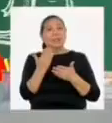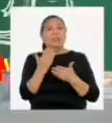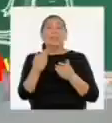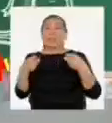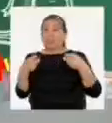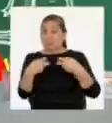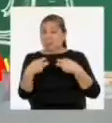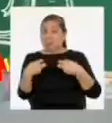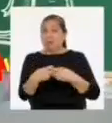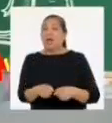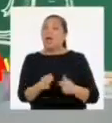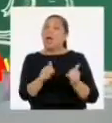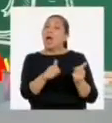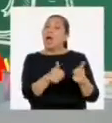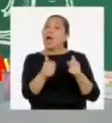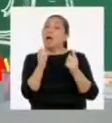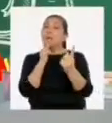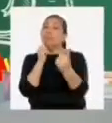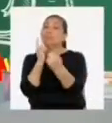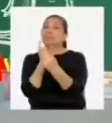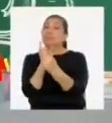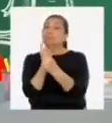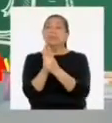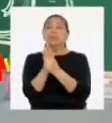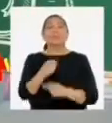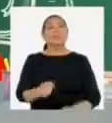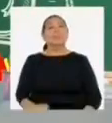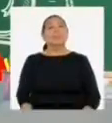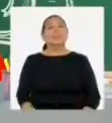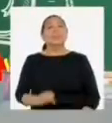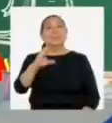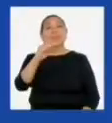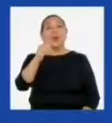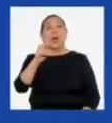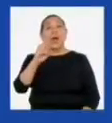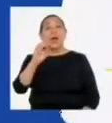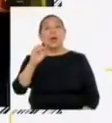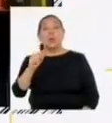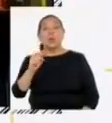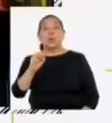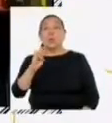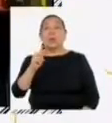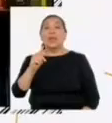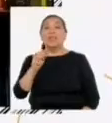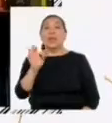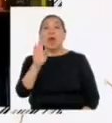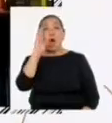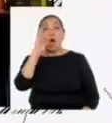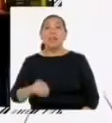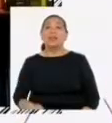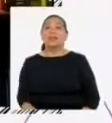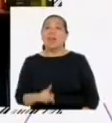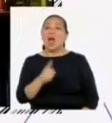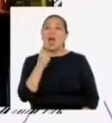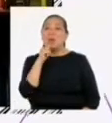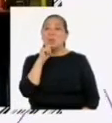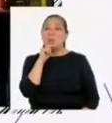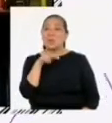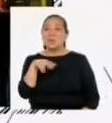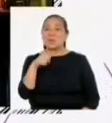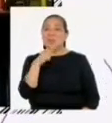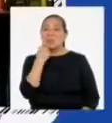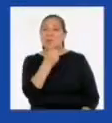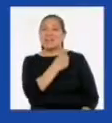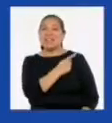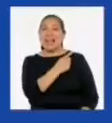de internet. Ahora pasemos a una entrevista con el arqueólogo Carlos Wester. Hola, chicas y chicos